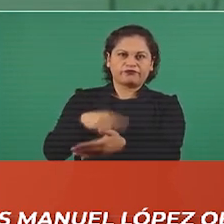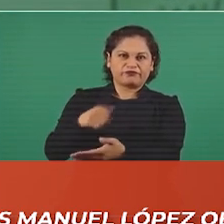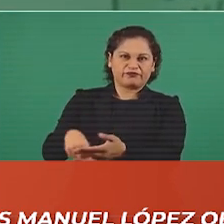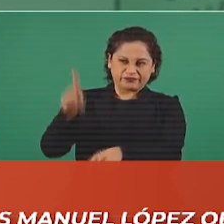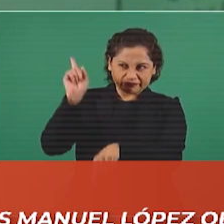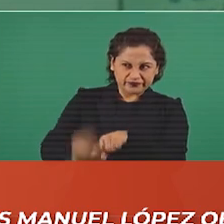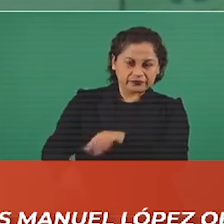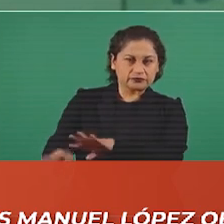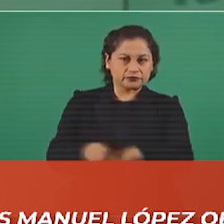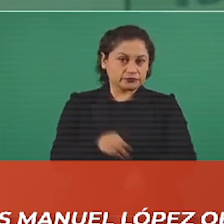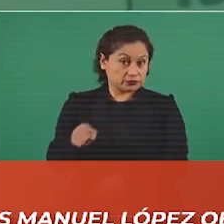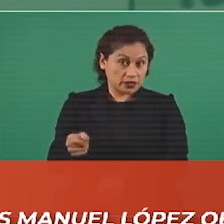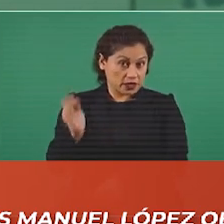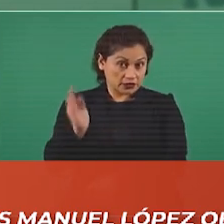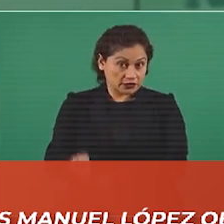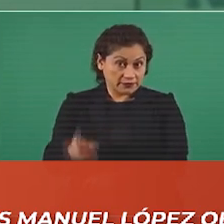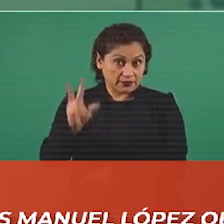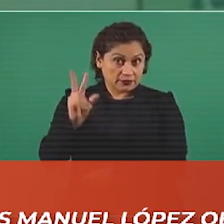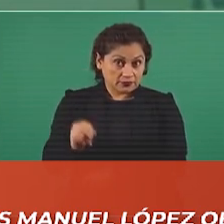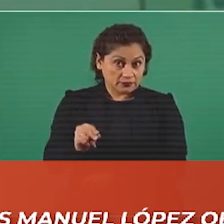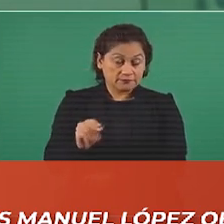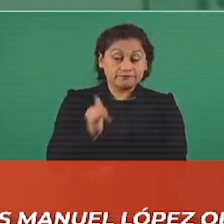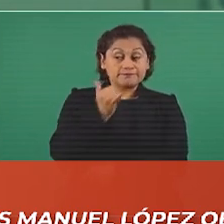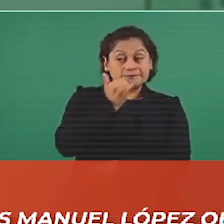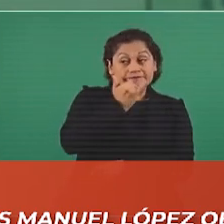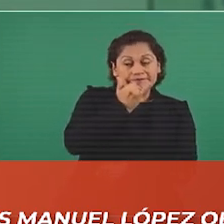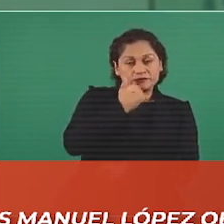deberían de reflexionar sobre eso,